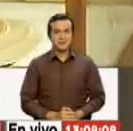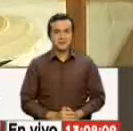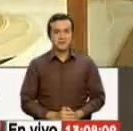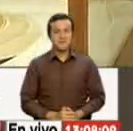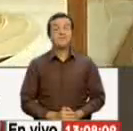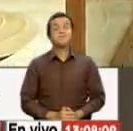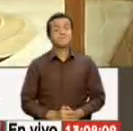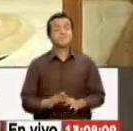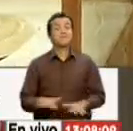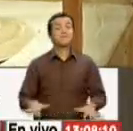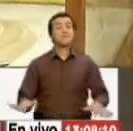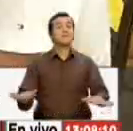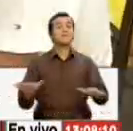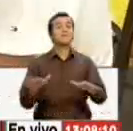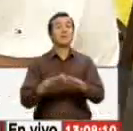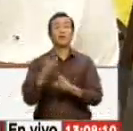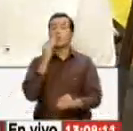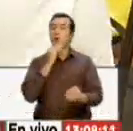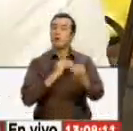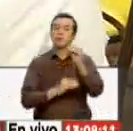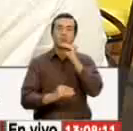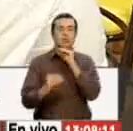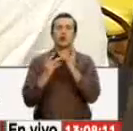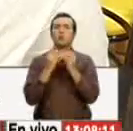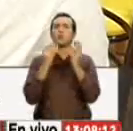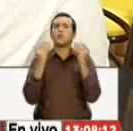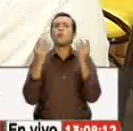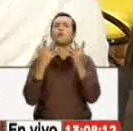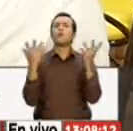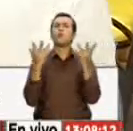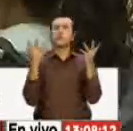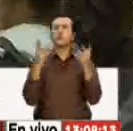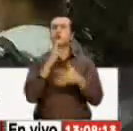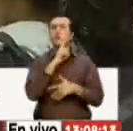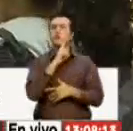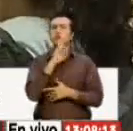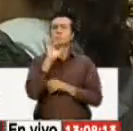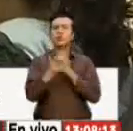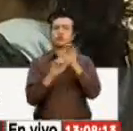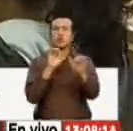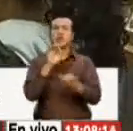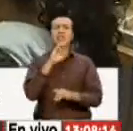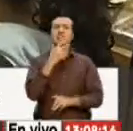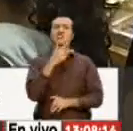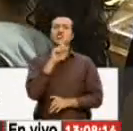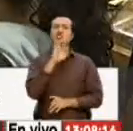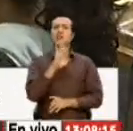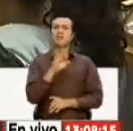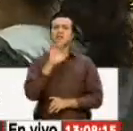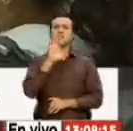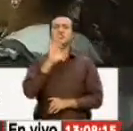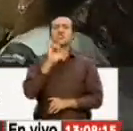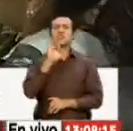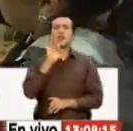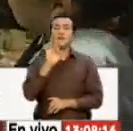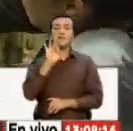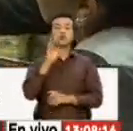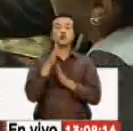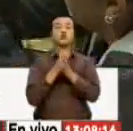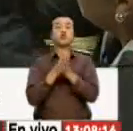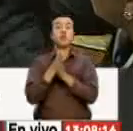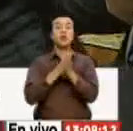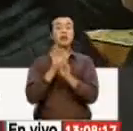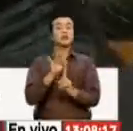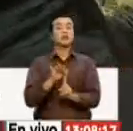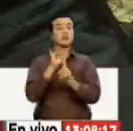Pero aquí también hay sabor. Un lugar frecuentado por turistas nacionales y extranjeros es el Chef Tiff, donde se fabrica chocolate artesanal.